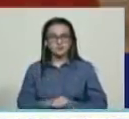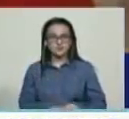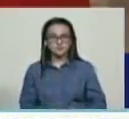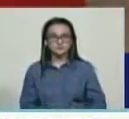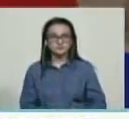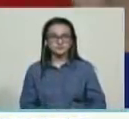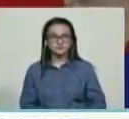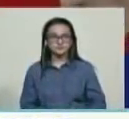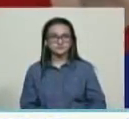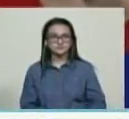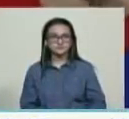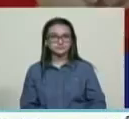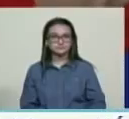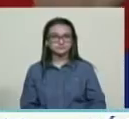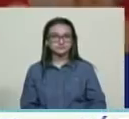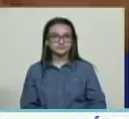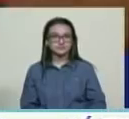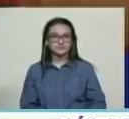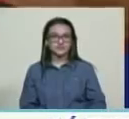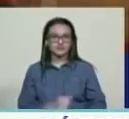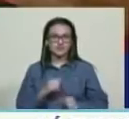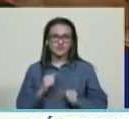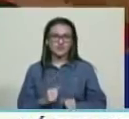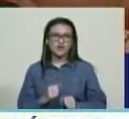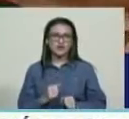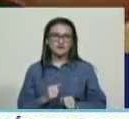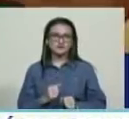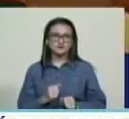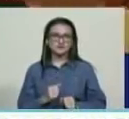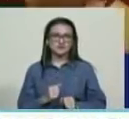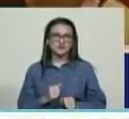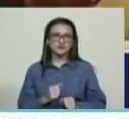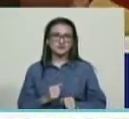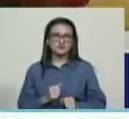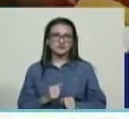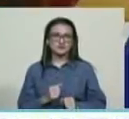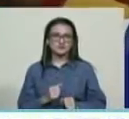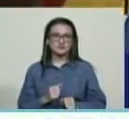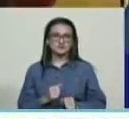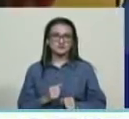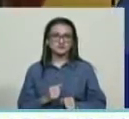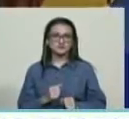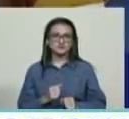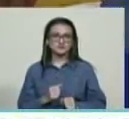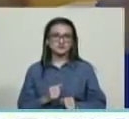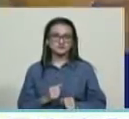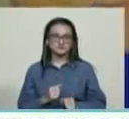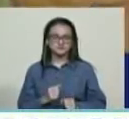Con firmeza, sin disimulos de ningún tipo.